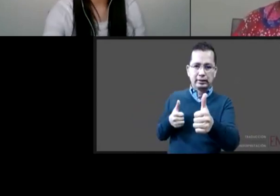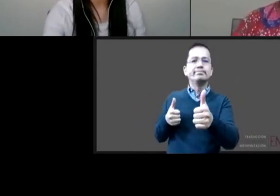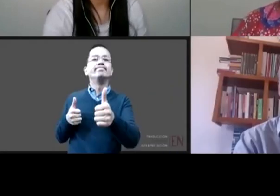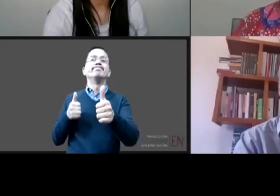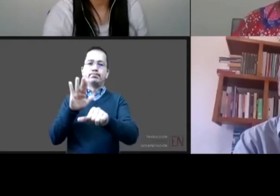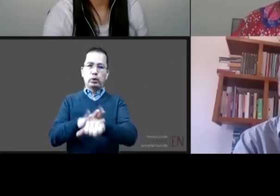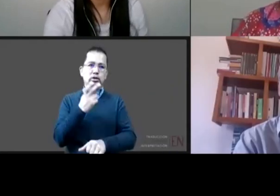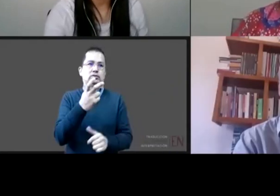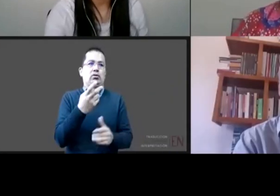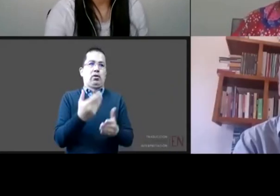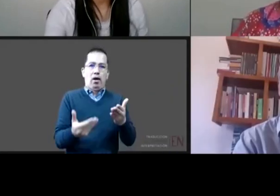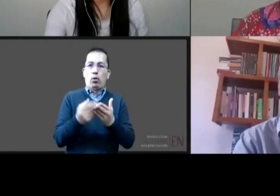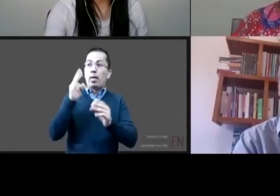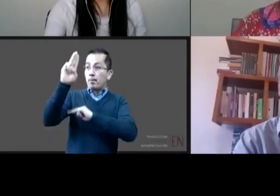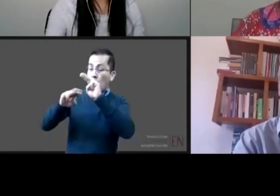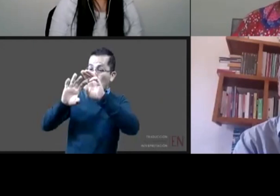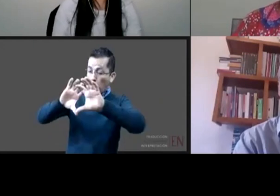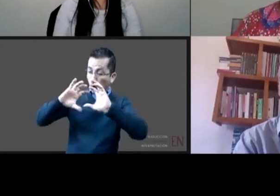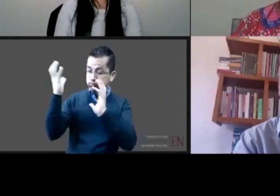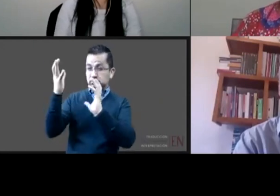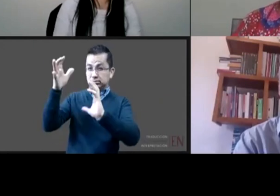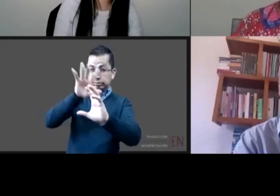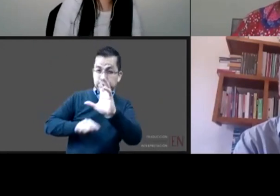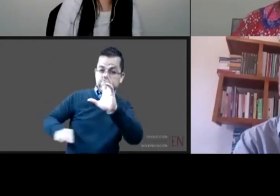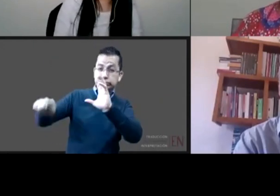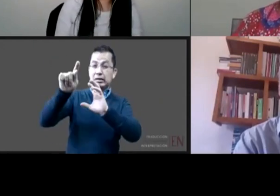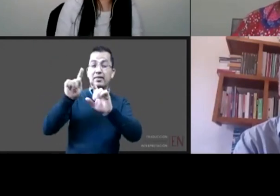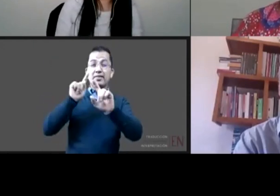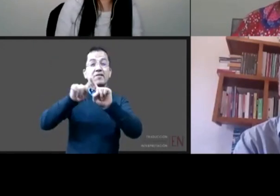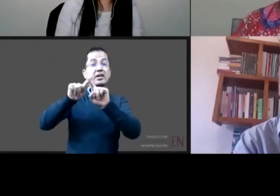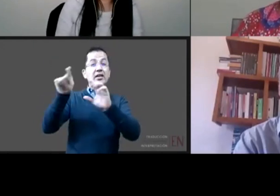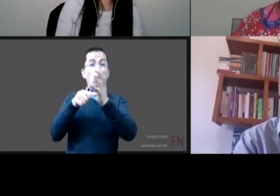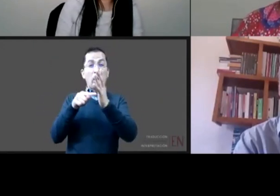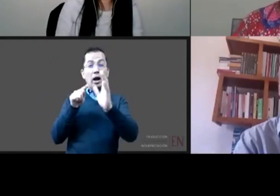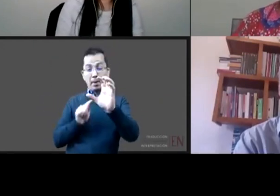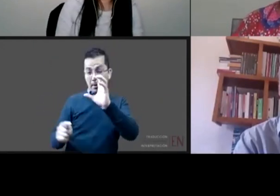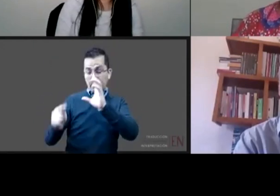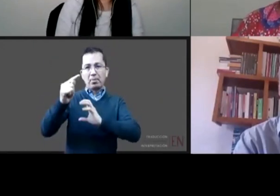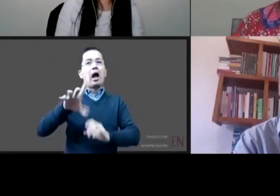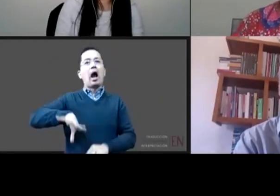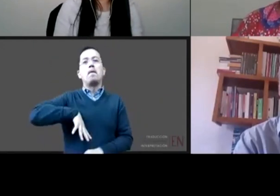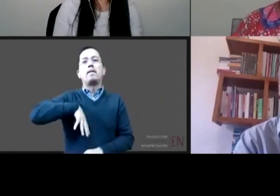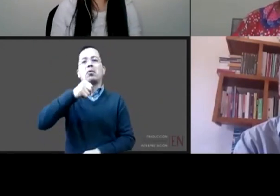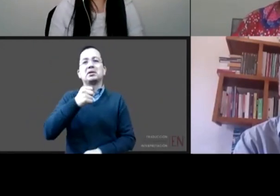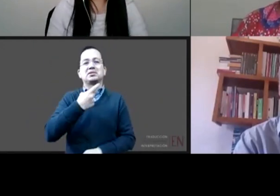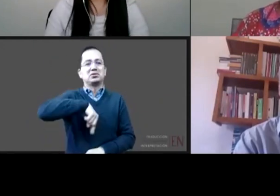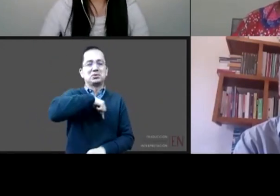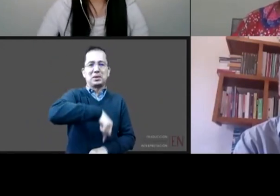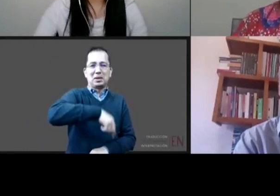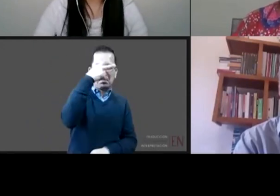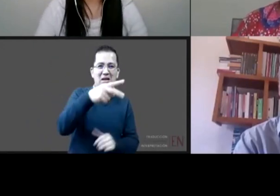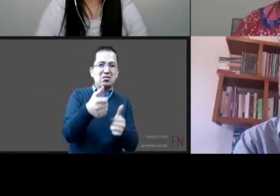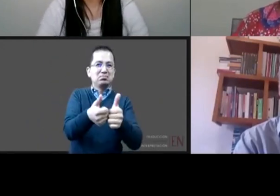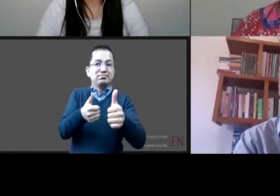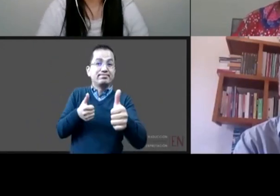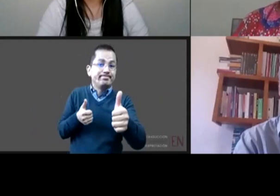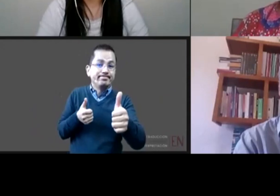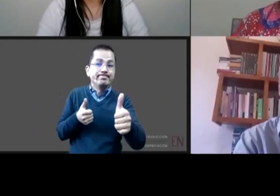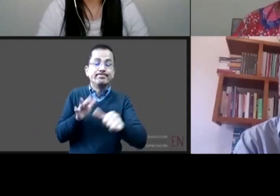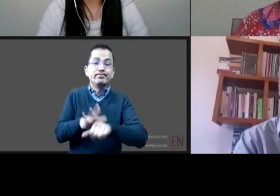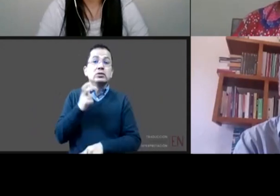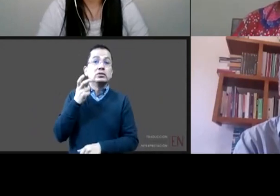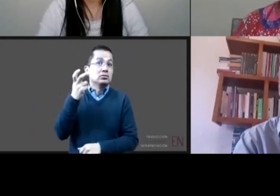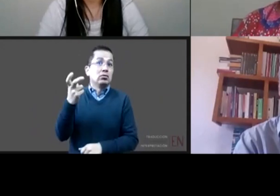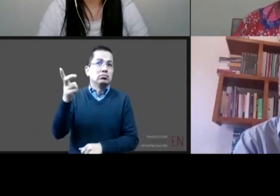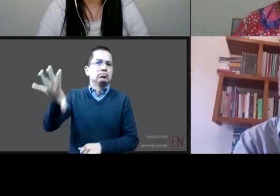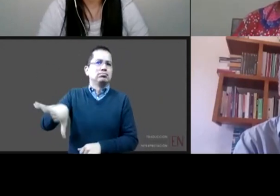pues claramente está aprovechando esta vertiente y como se ha destacado aquí, representa una de las fuentes de ingreso criminales más importantes.